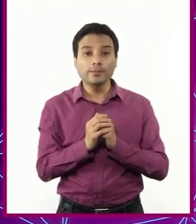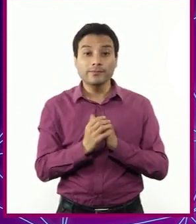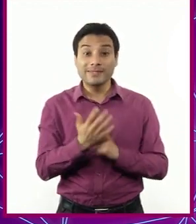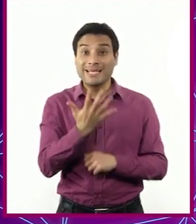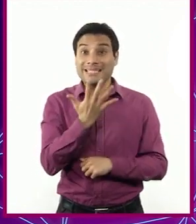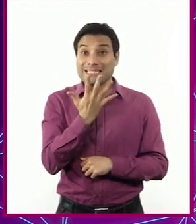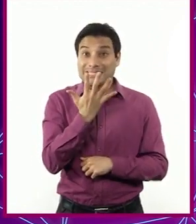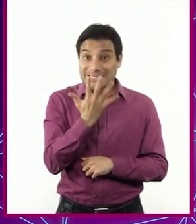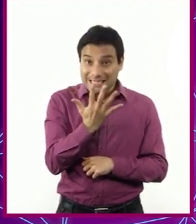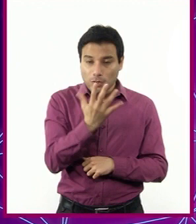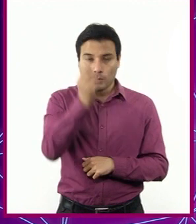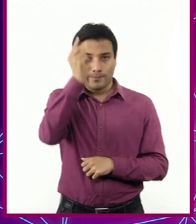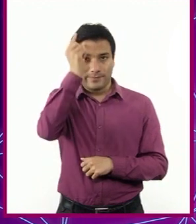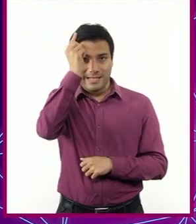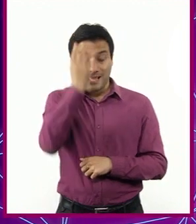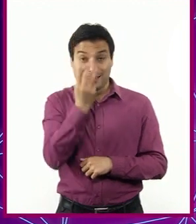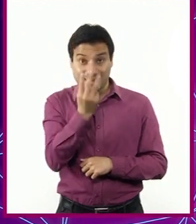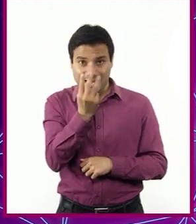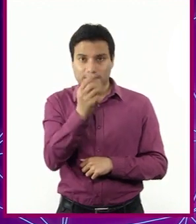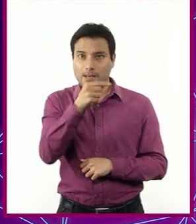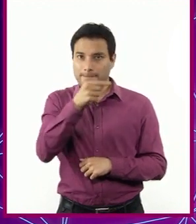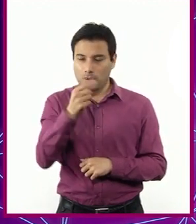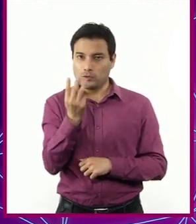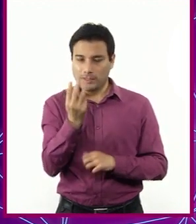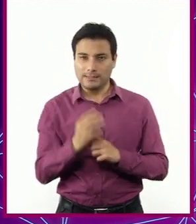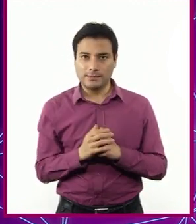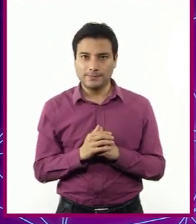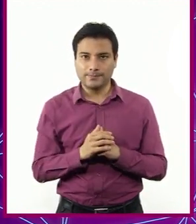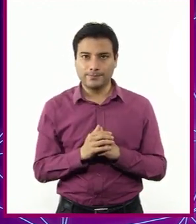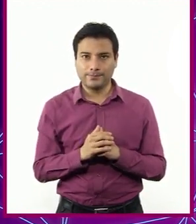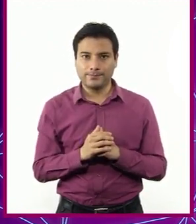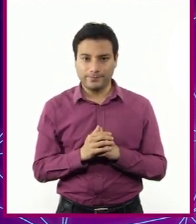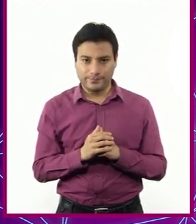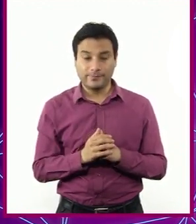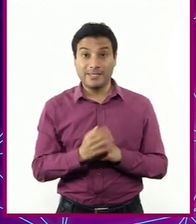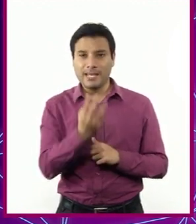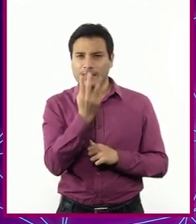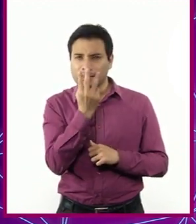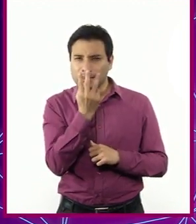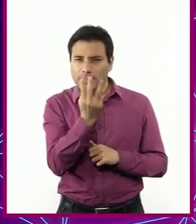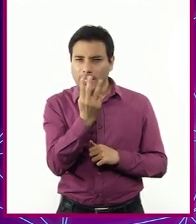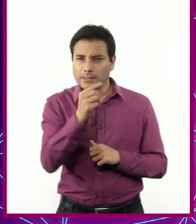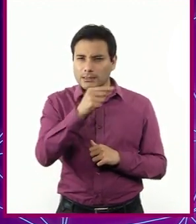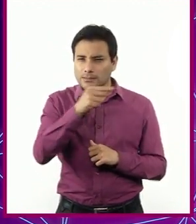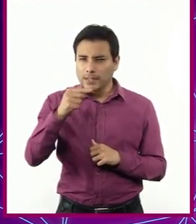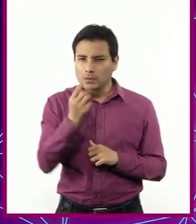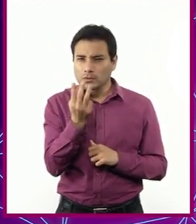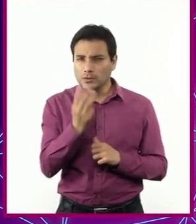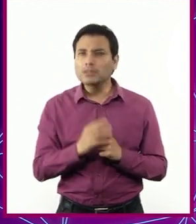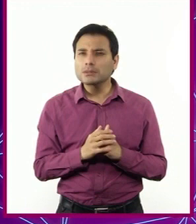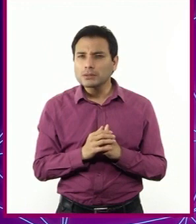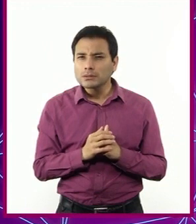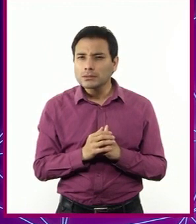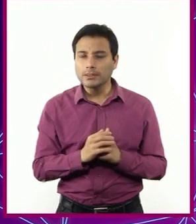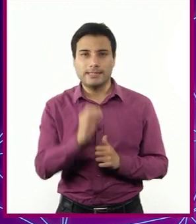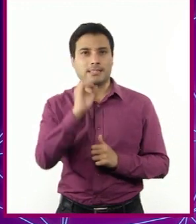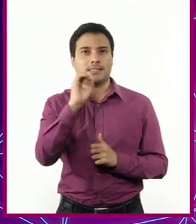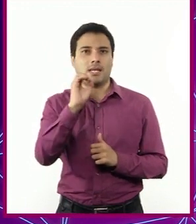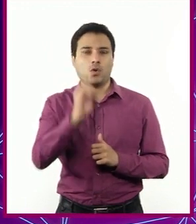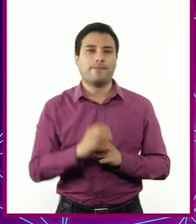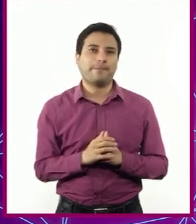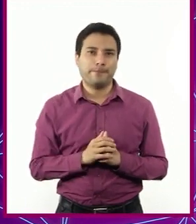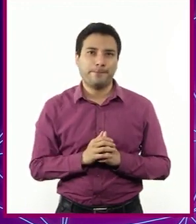5 a la 3 menos 3. Entonces, 3 menos 3 es igual a 0.